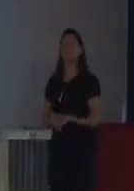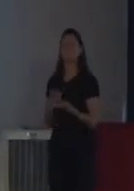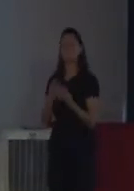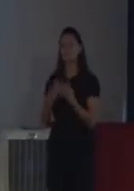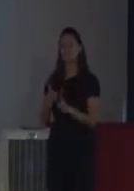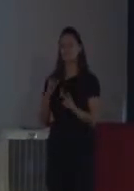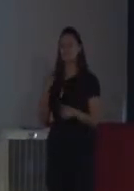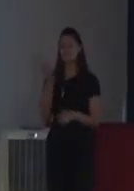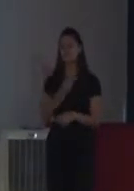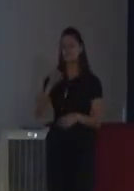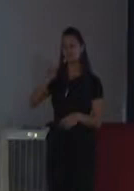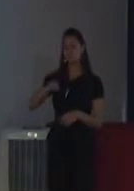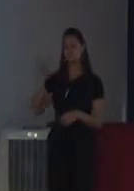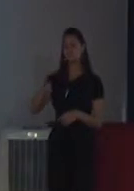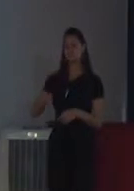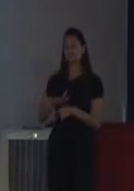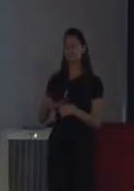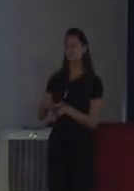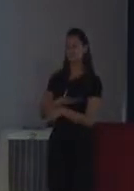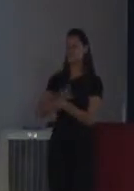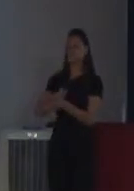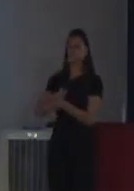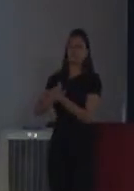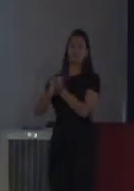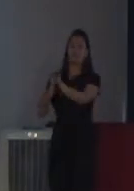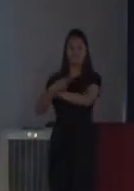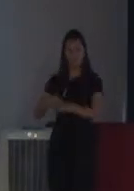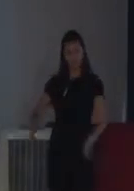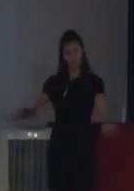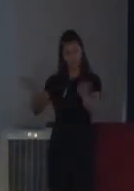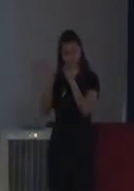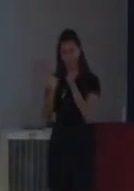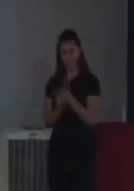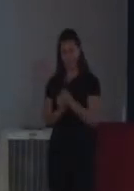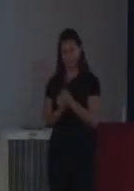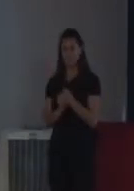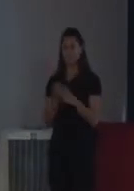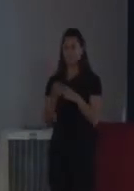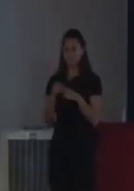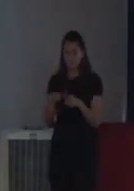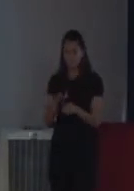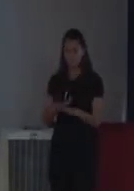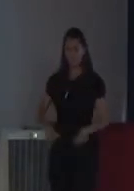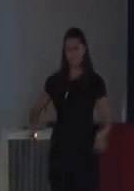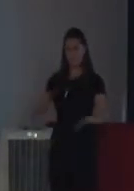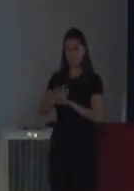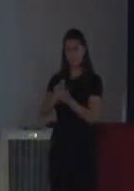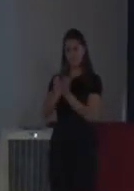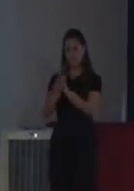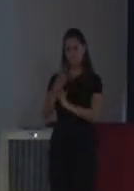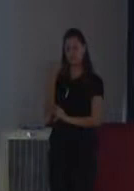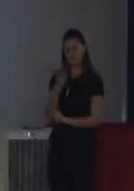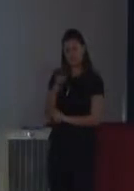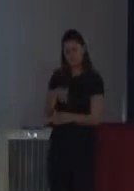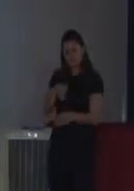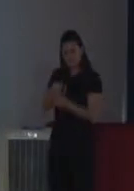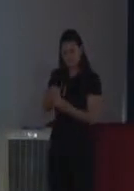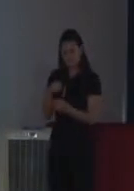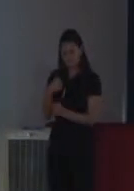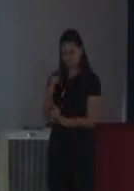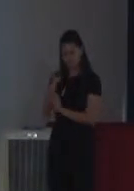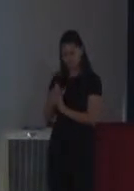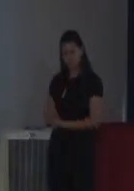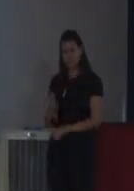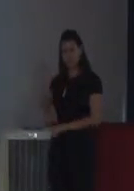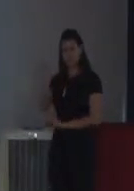Pero sí estamos en un momento de transformaciones importantes, y en ese espacio de transformación tenemos que estar nosotros, ¿sí? Tenemos que estar como